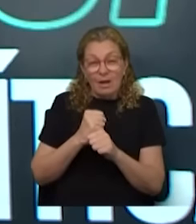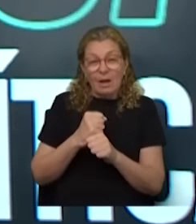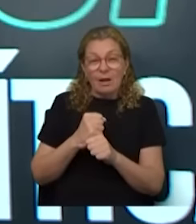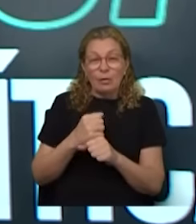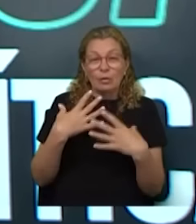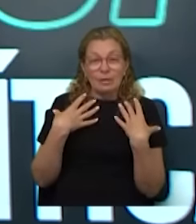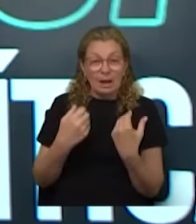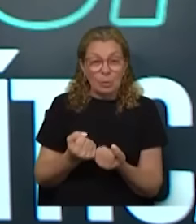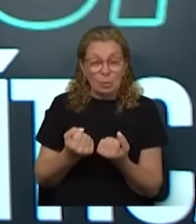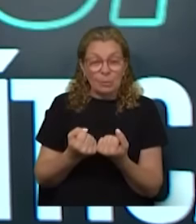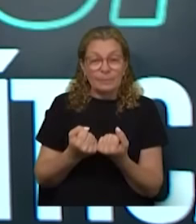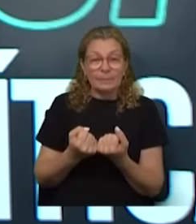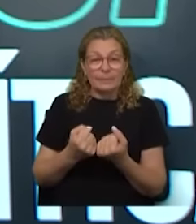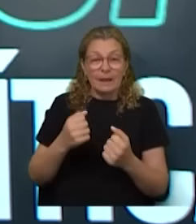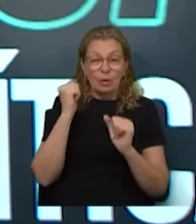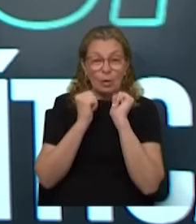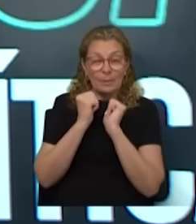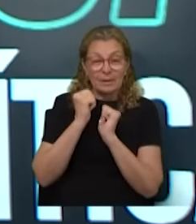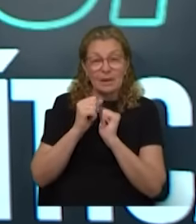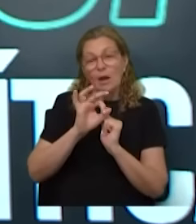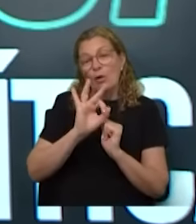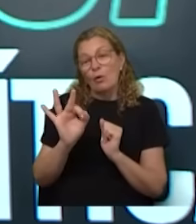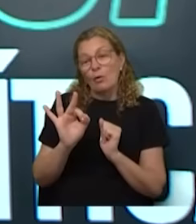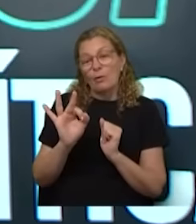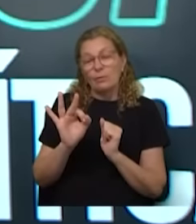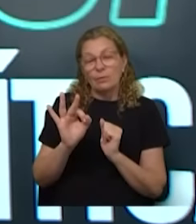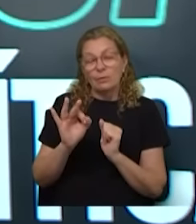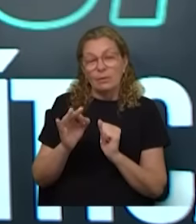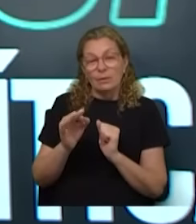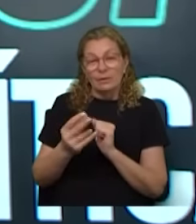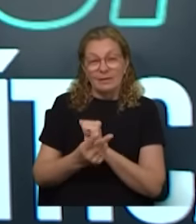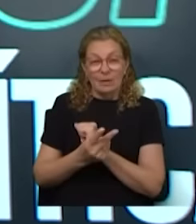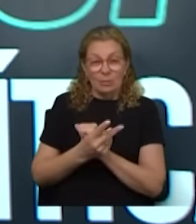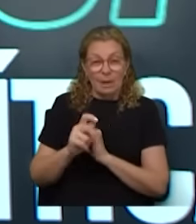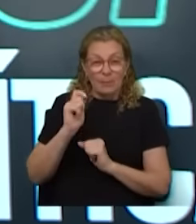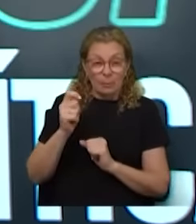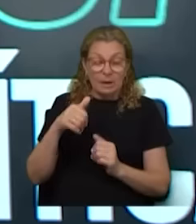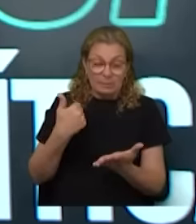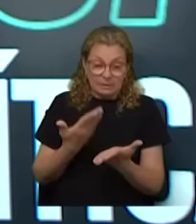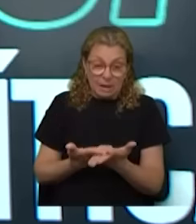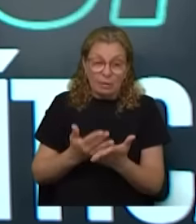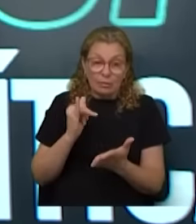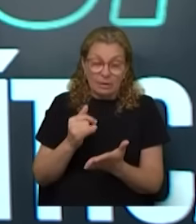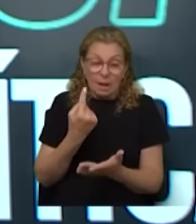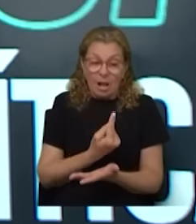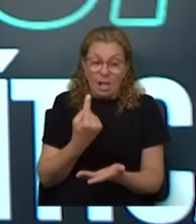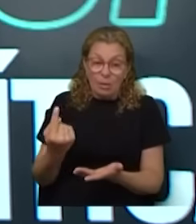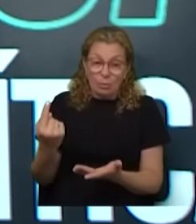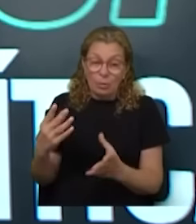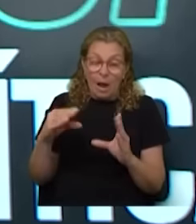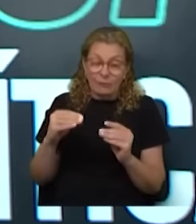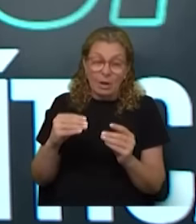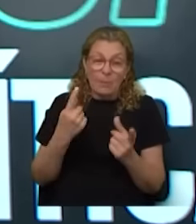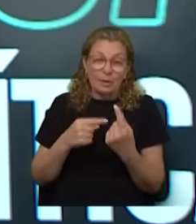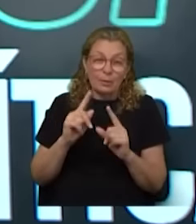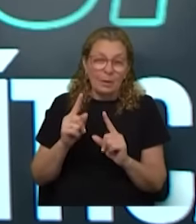salud de economía o de este Seguridad Pública han estado Sí cada uno ha tratado de imponerlos pero